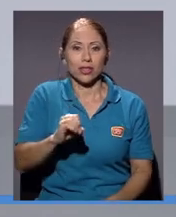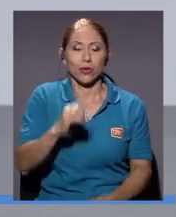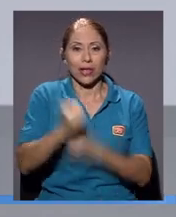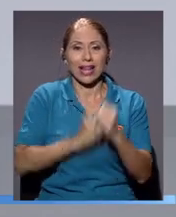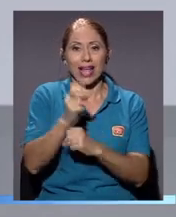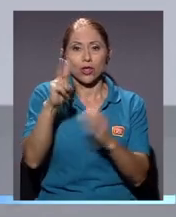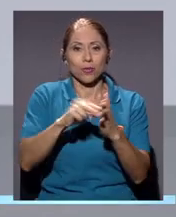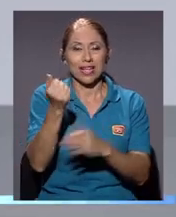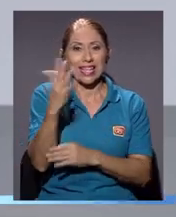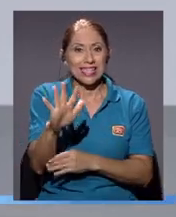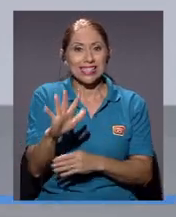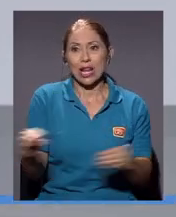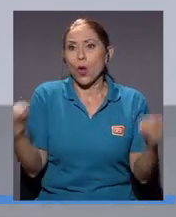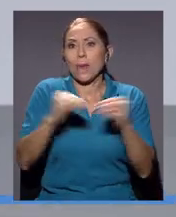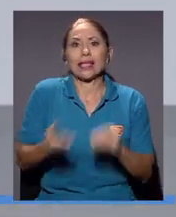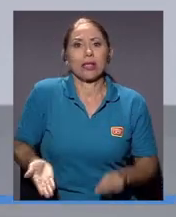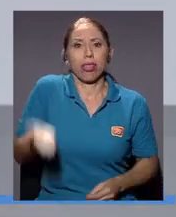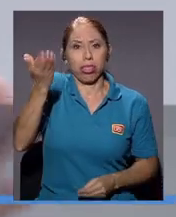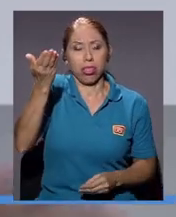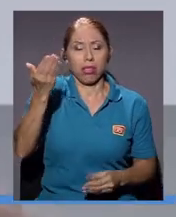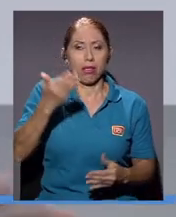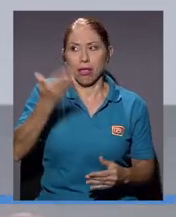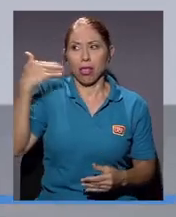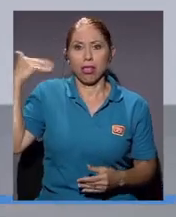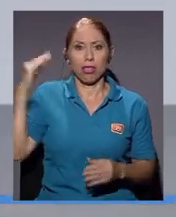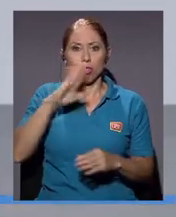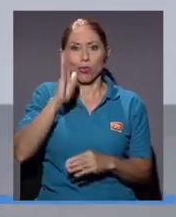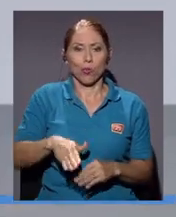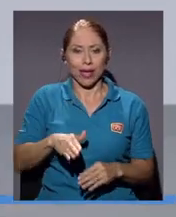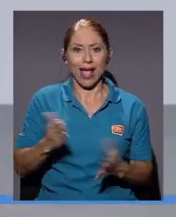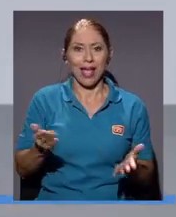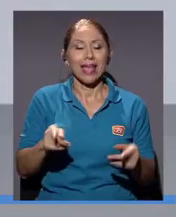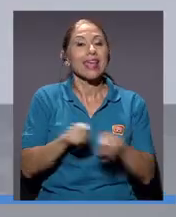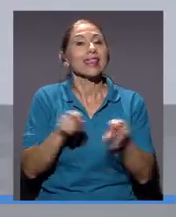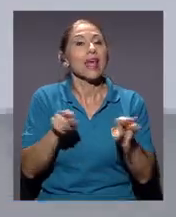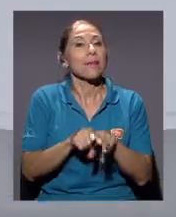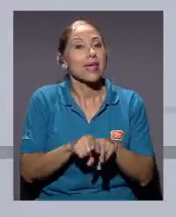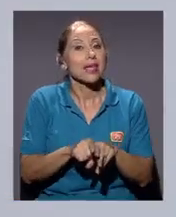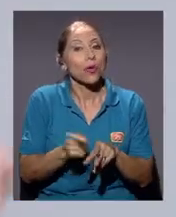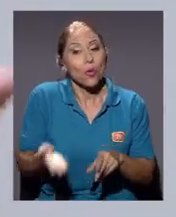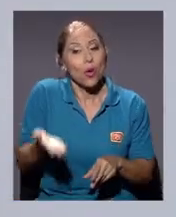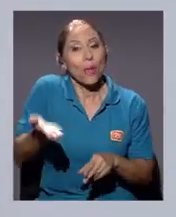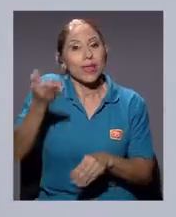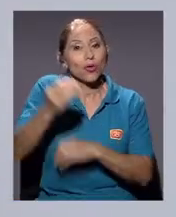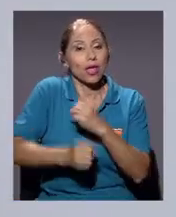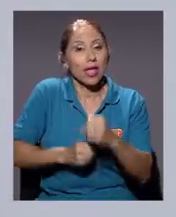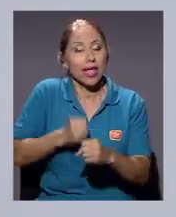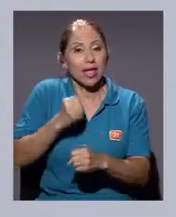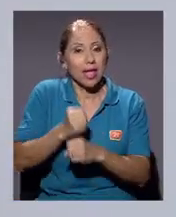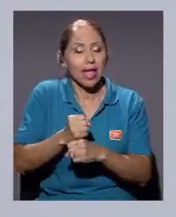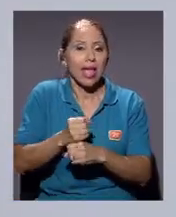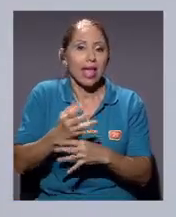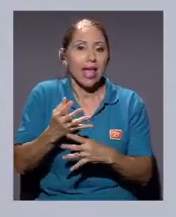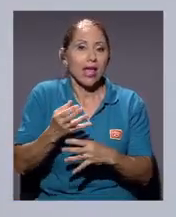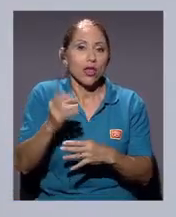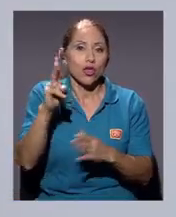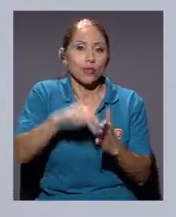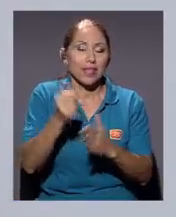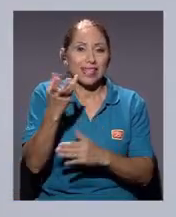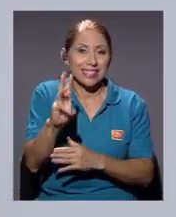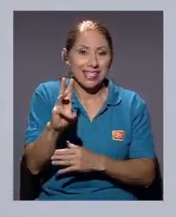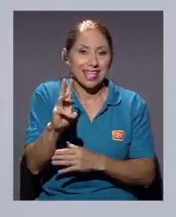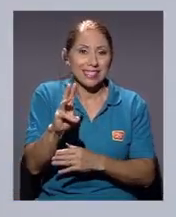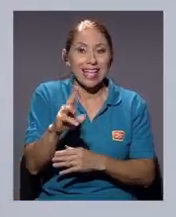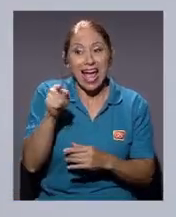historia sin que se justificara y segundo hubo un aumento importante en el 2016 ya para el 2017 se trata de reducir un